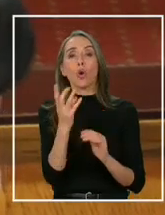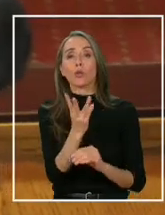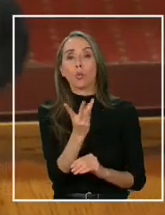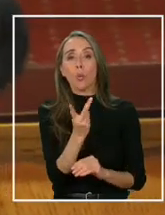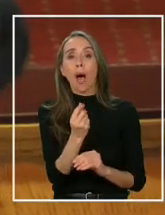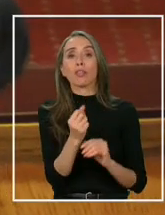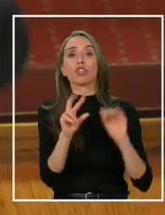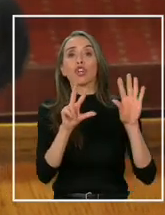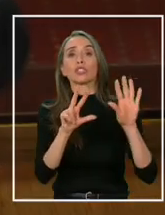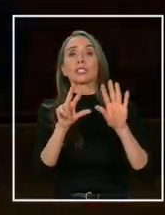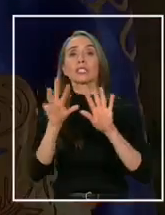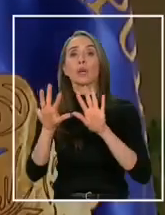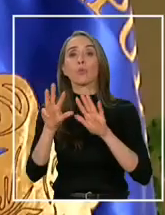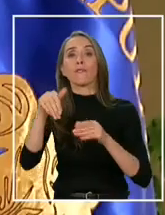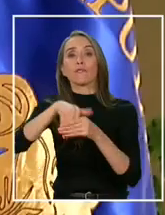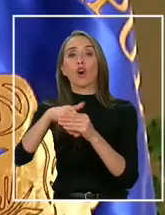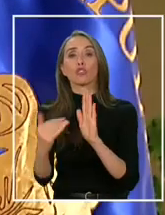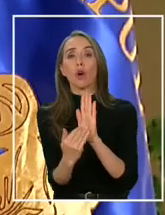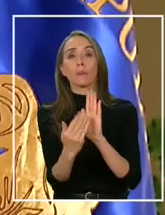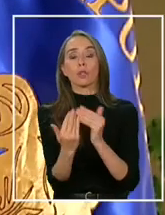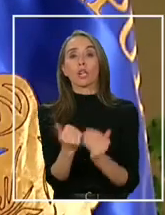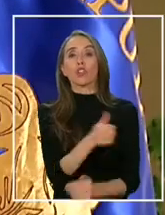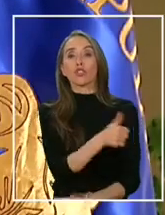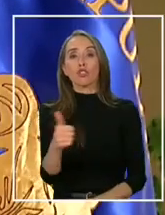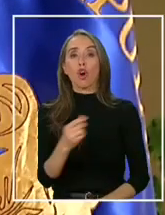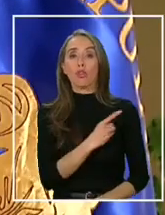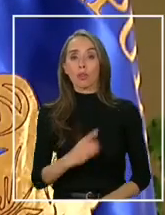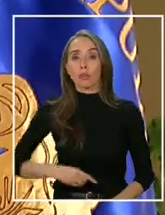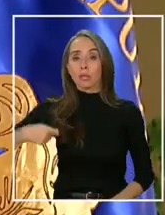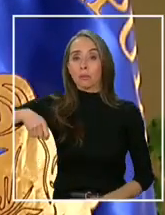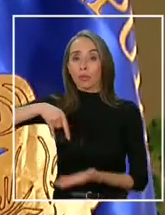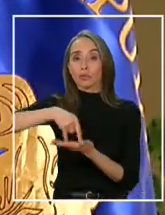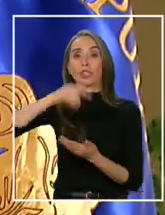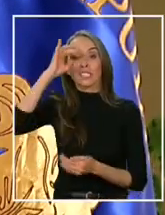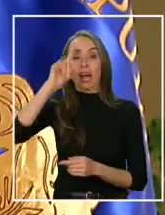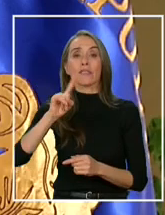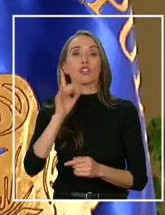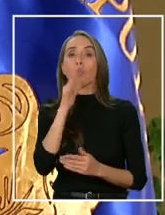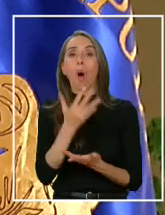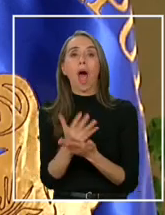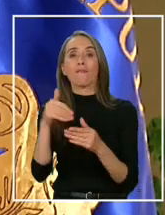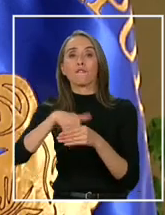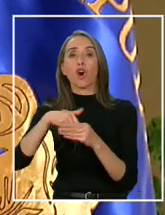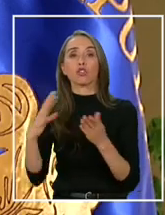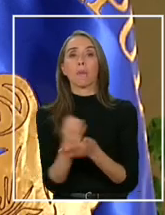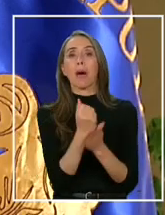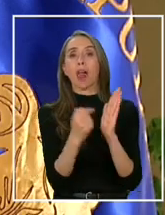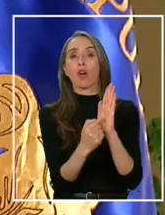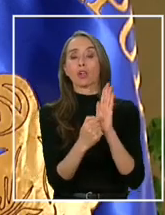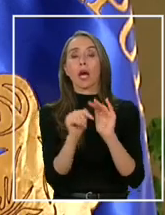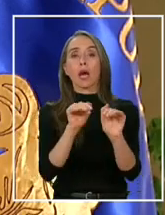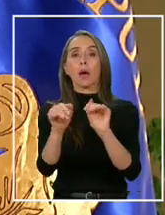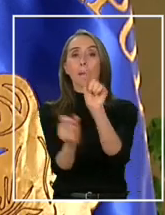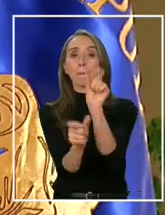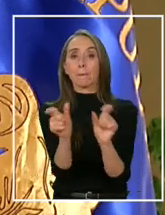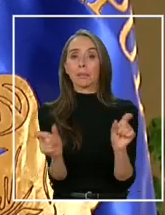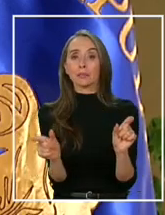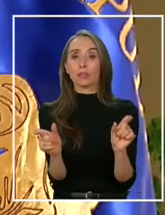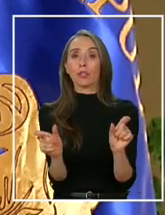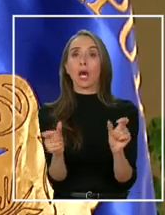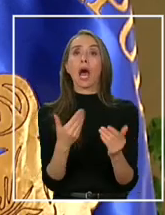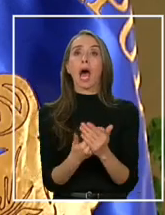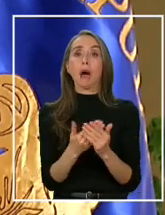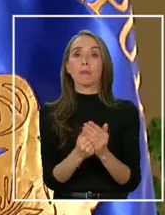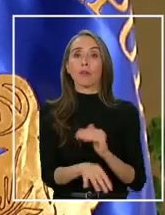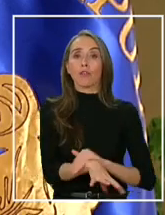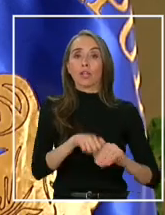89 respaldos necesarios. Todos en el Parlamento sabemos que los votos no están. Y aquí hago un llamado a aquellas personas que utilizaron